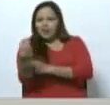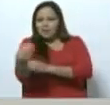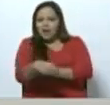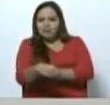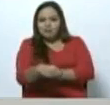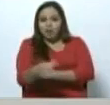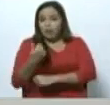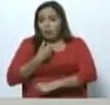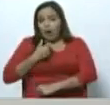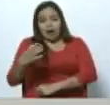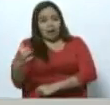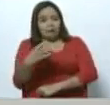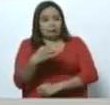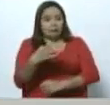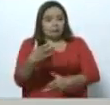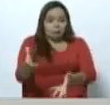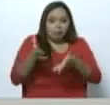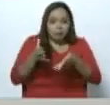gane.